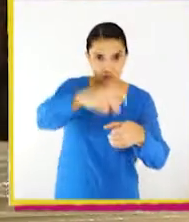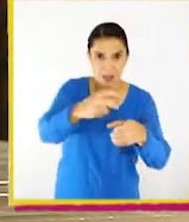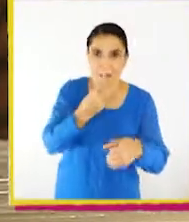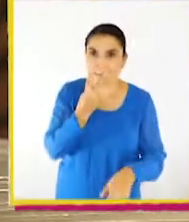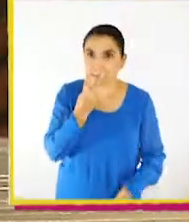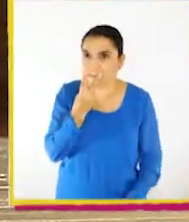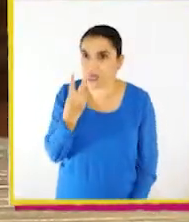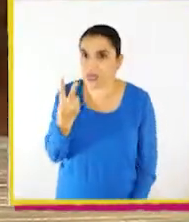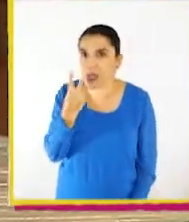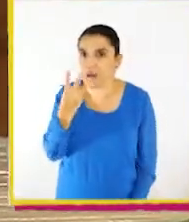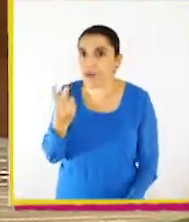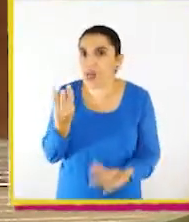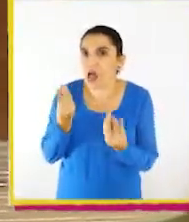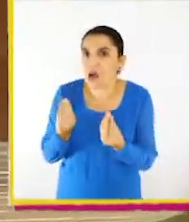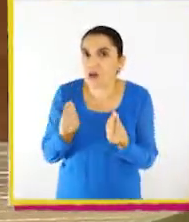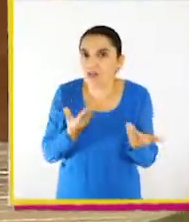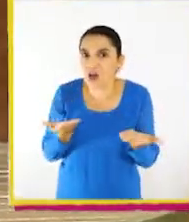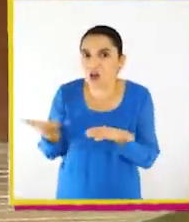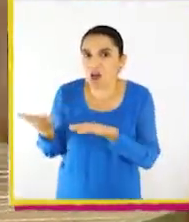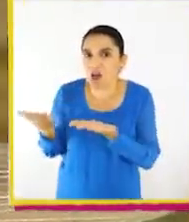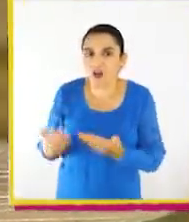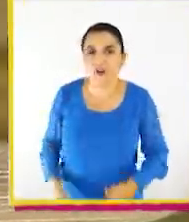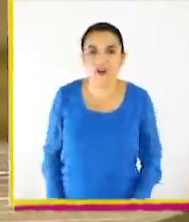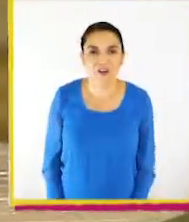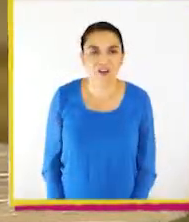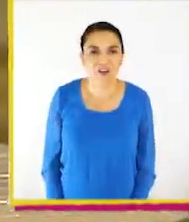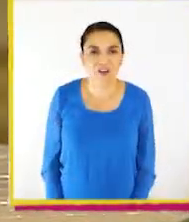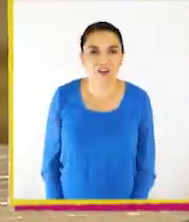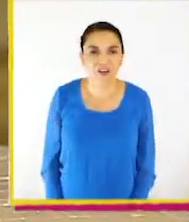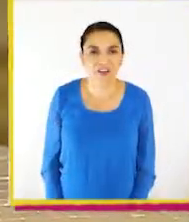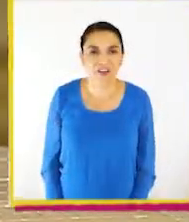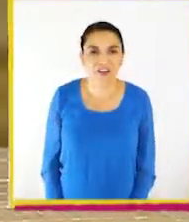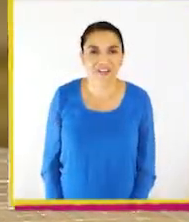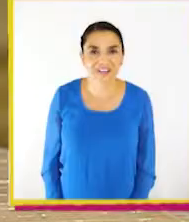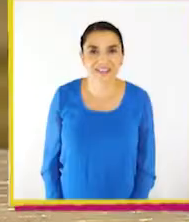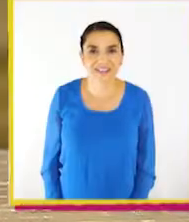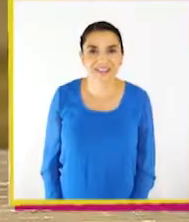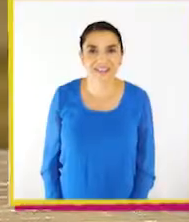Miren, miren, miren, miren. ¿Qué es lo que está pasando?